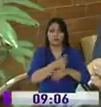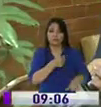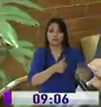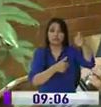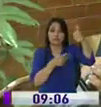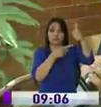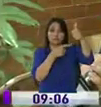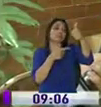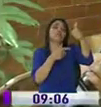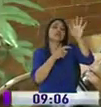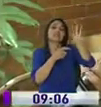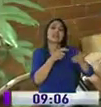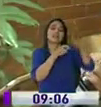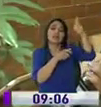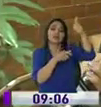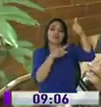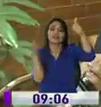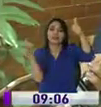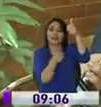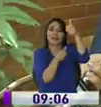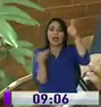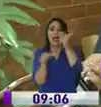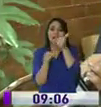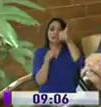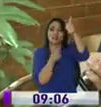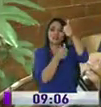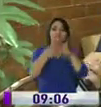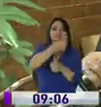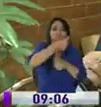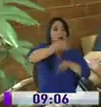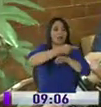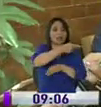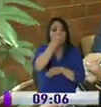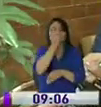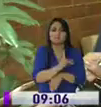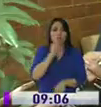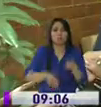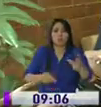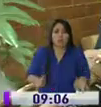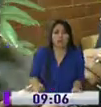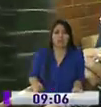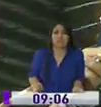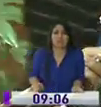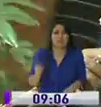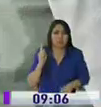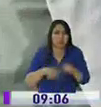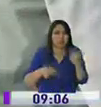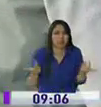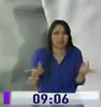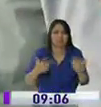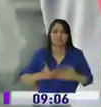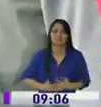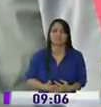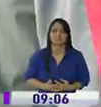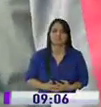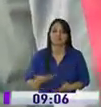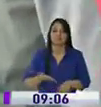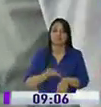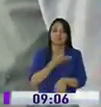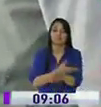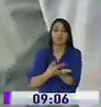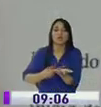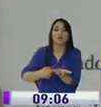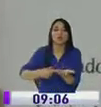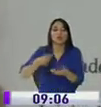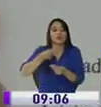un asesor de alcalde ir a darle tomando una decisión. Esto es absolutamente impensable. Esto tras una reunión informativa sobre